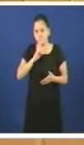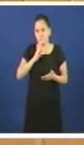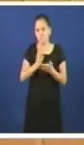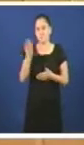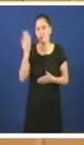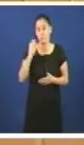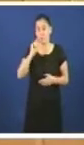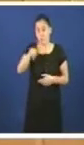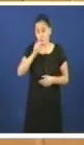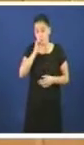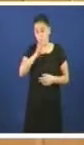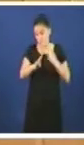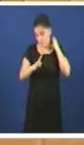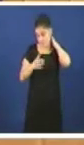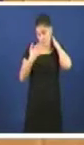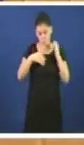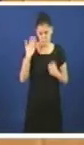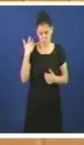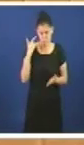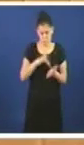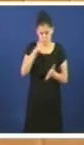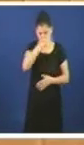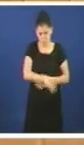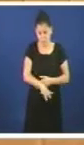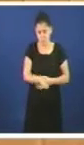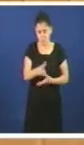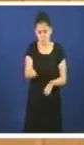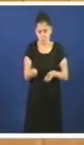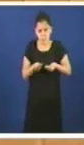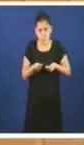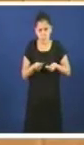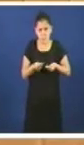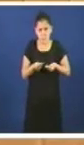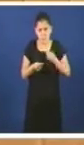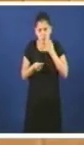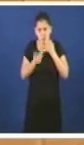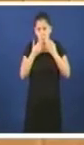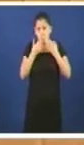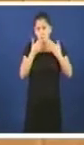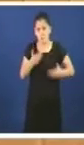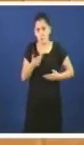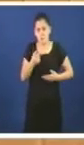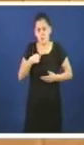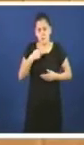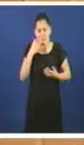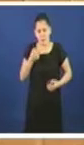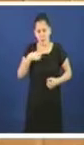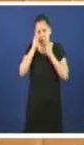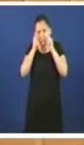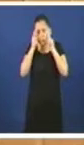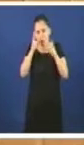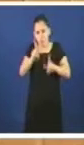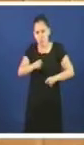de guaminí a penas en de un rap hace desde luego tengo mucho que agradecer confieso que me abrigos hoyos que contribuyen a abrirme